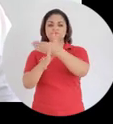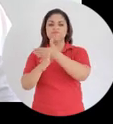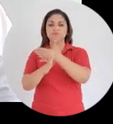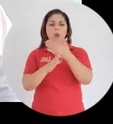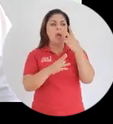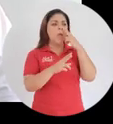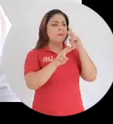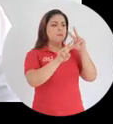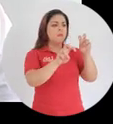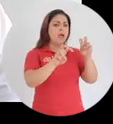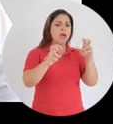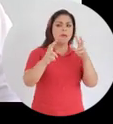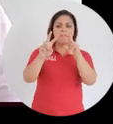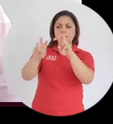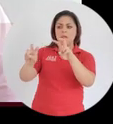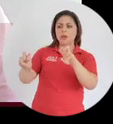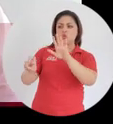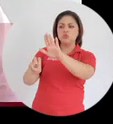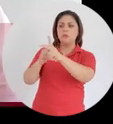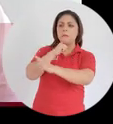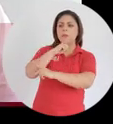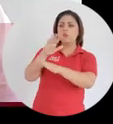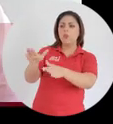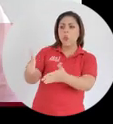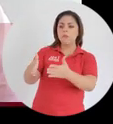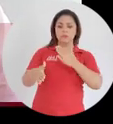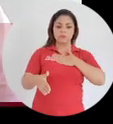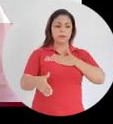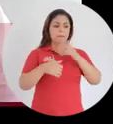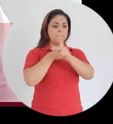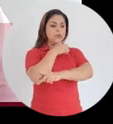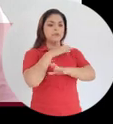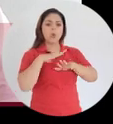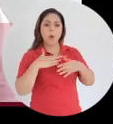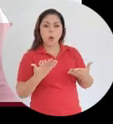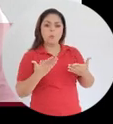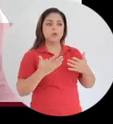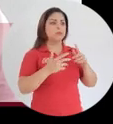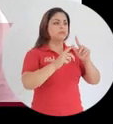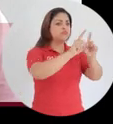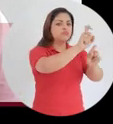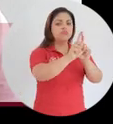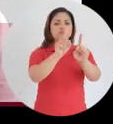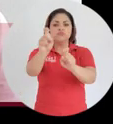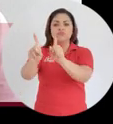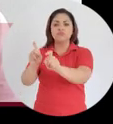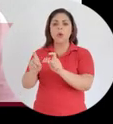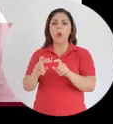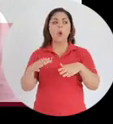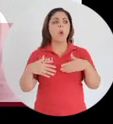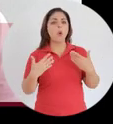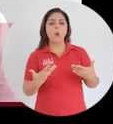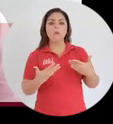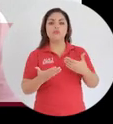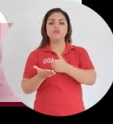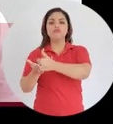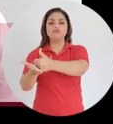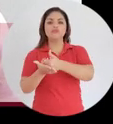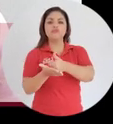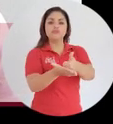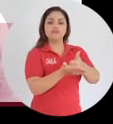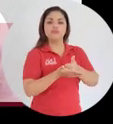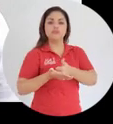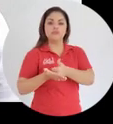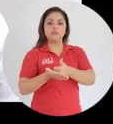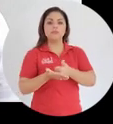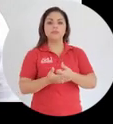cómo estamos como país, cómo están los demás países, y luego preguntarnos cómo podemos seguir